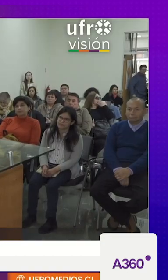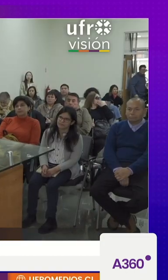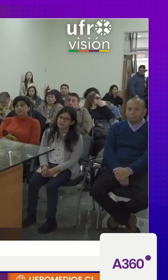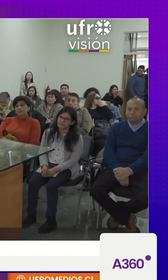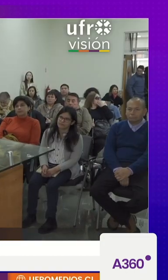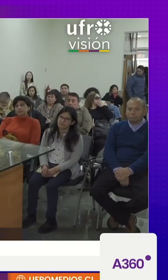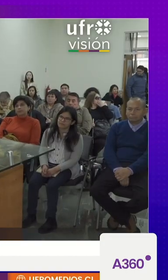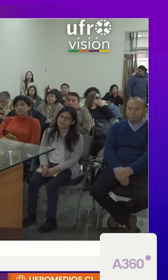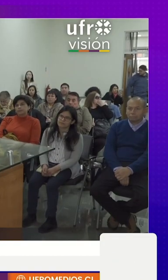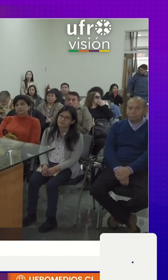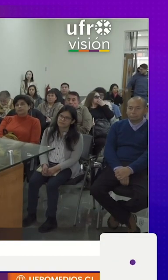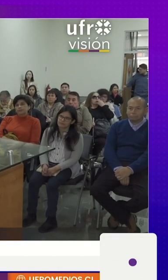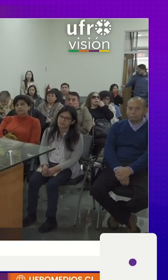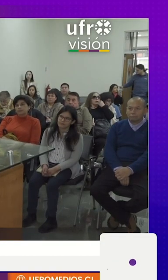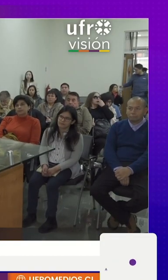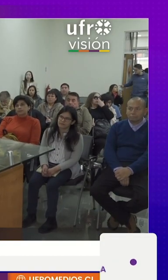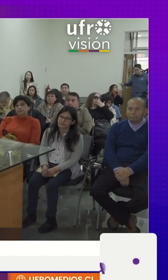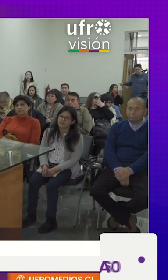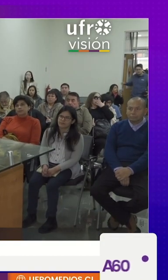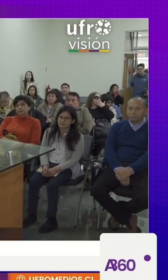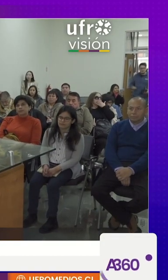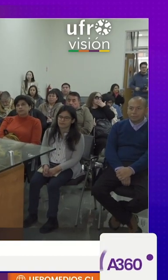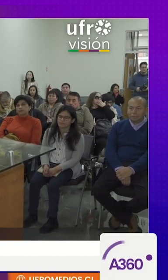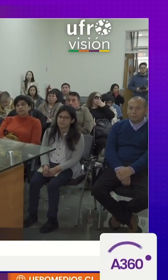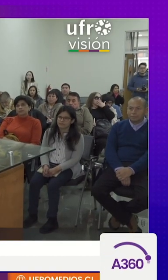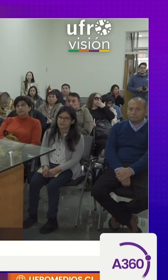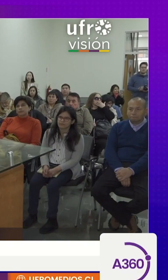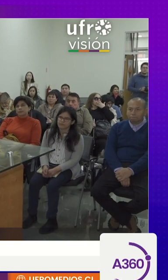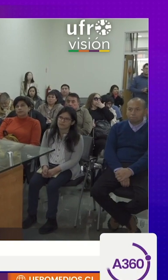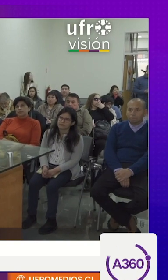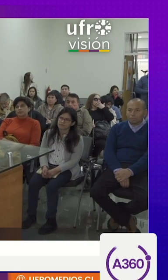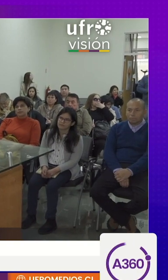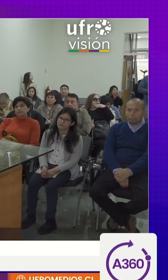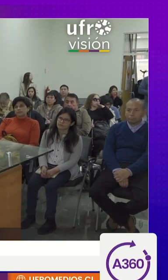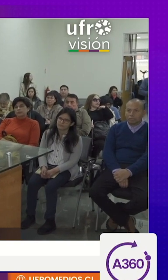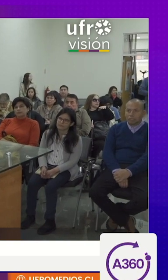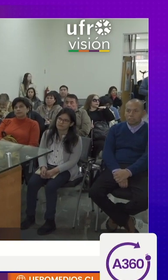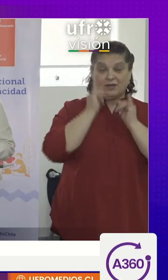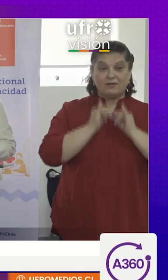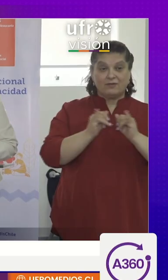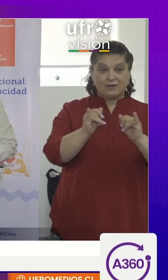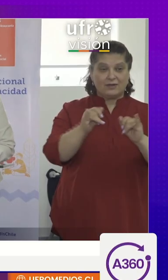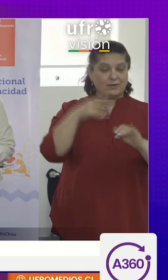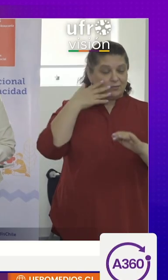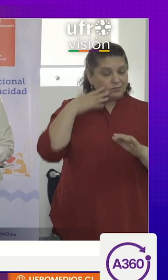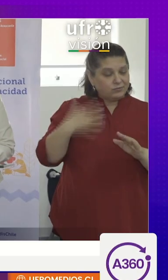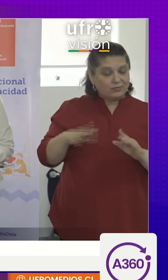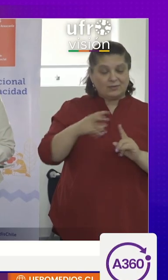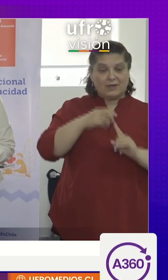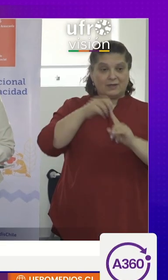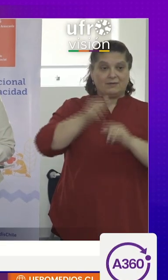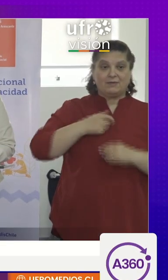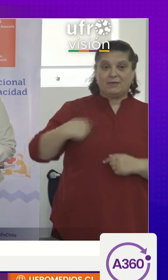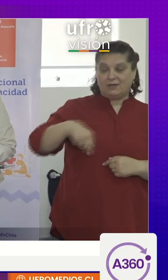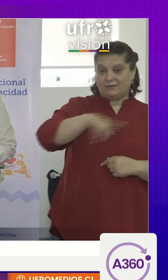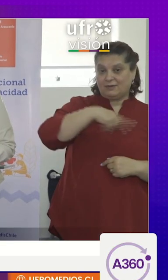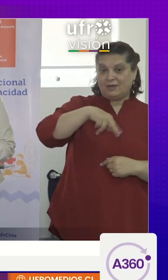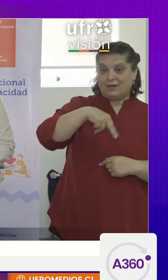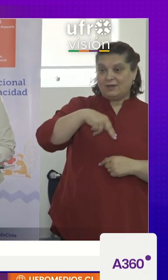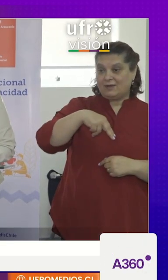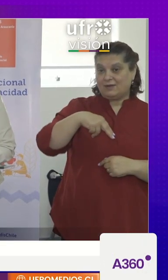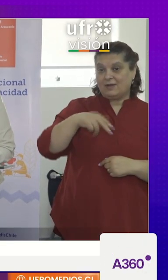Obviamente, hay mucho desconocimiento de algunas personas que están en situación de discapacidad, porque